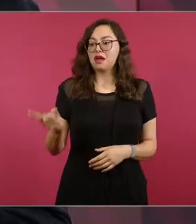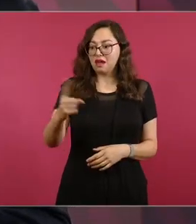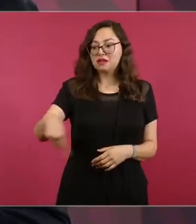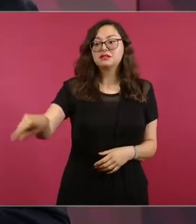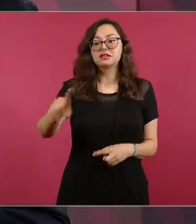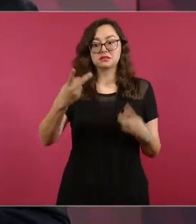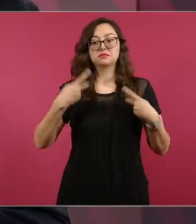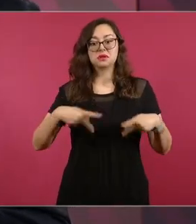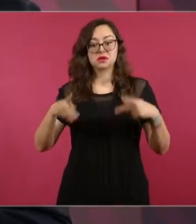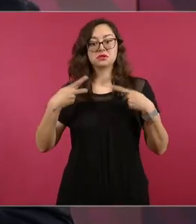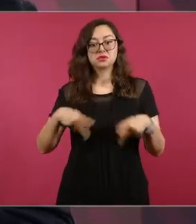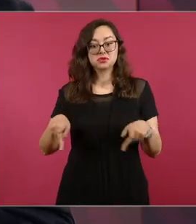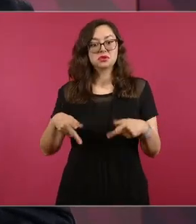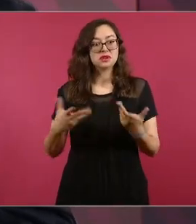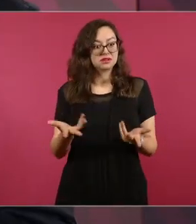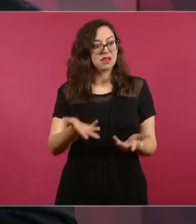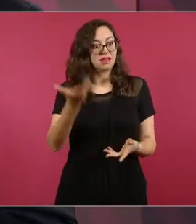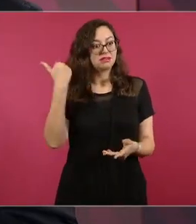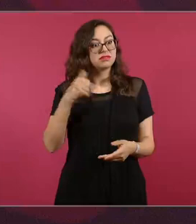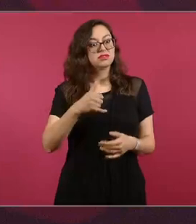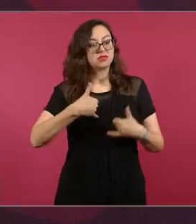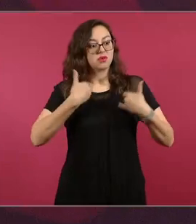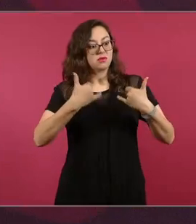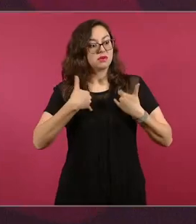habían participado.